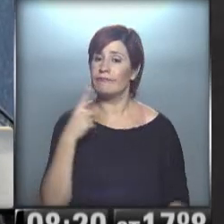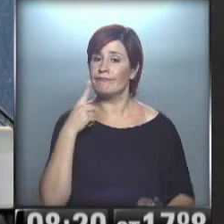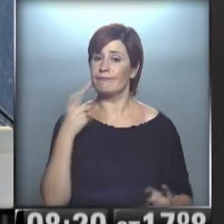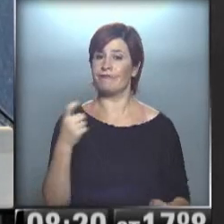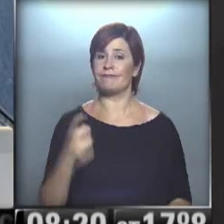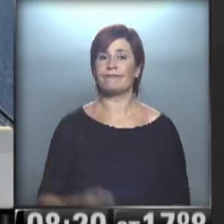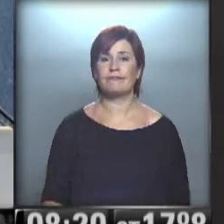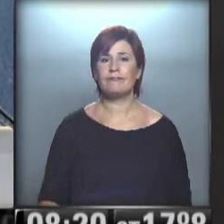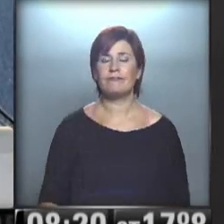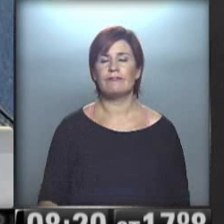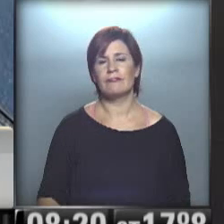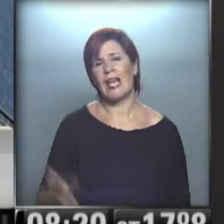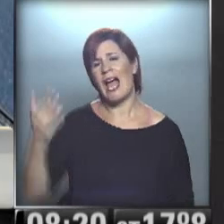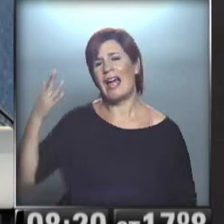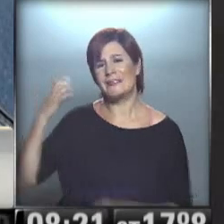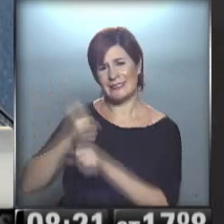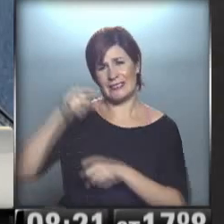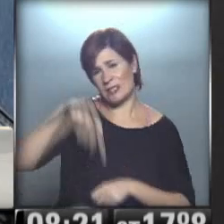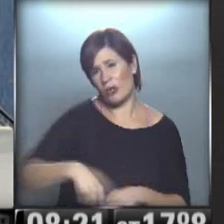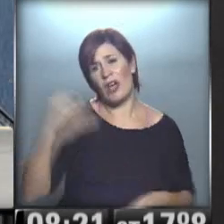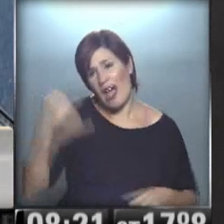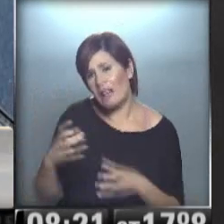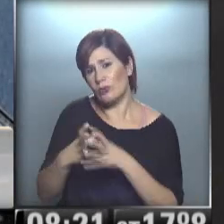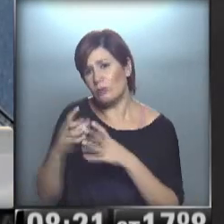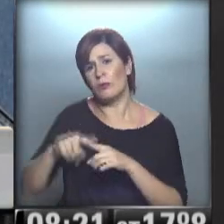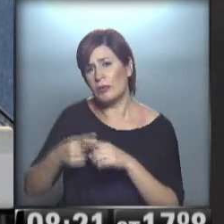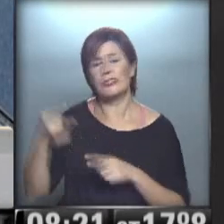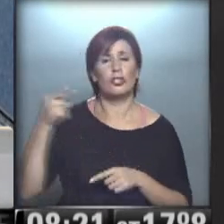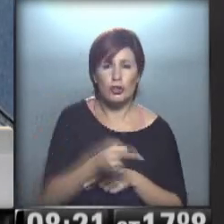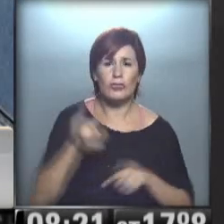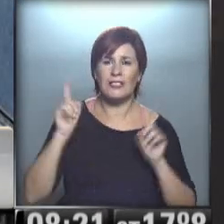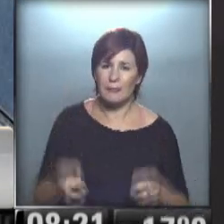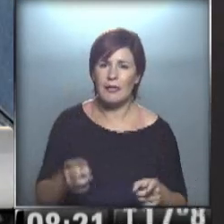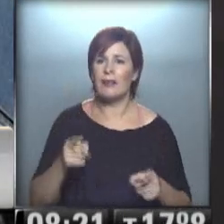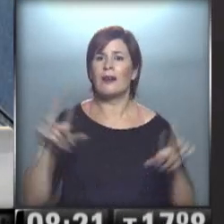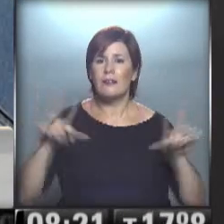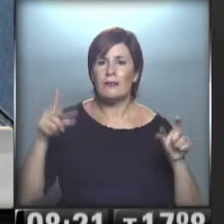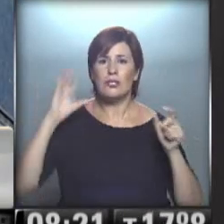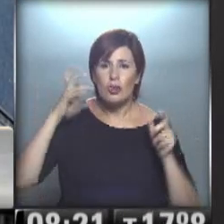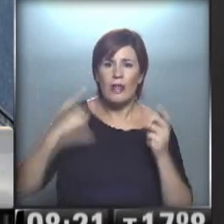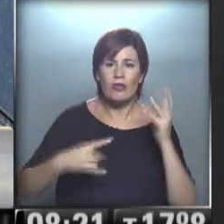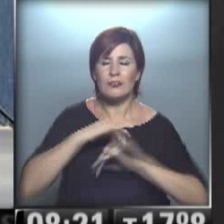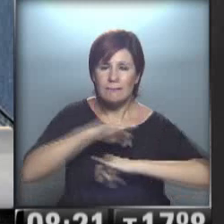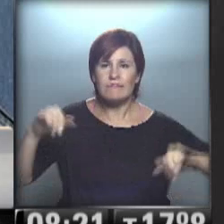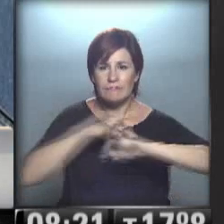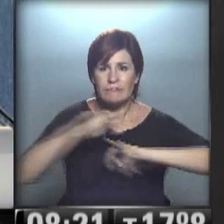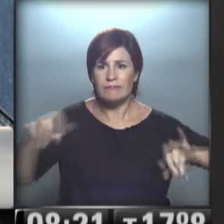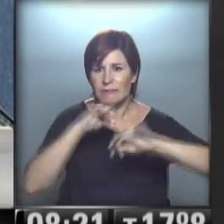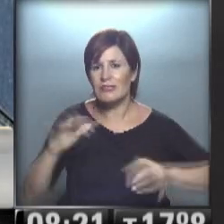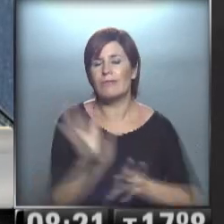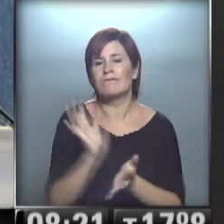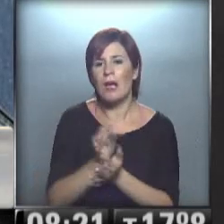habido siempre, desde usinas opositoras y la acción psicológica de grupos mediáticos concentrados, un